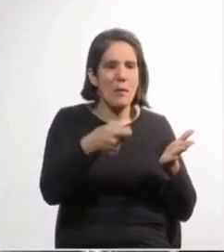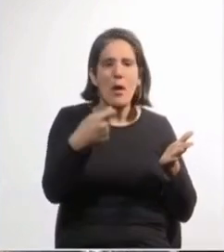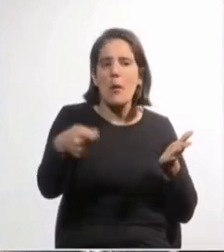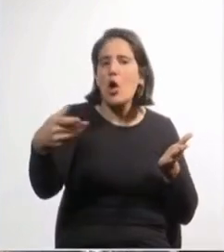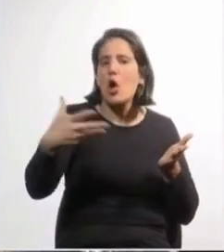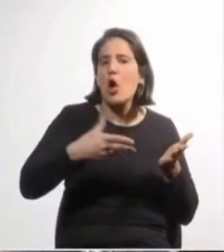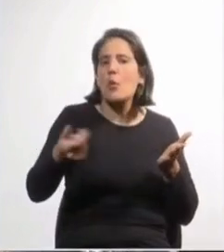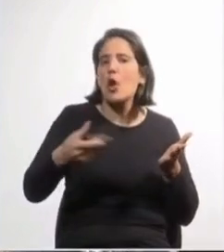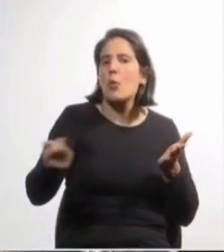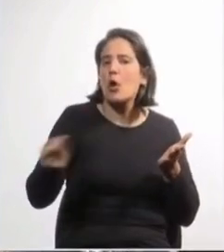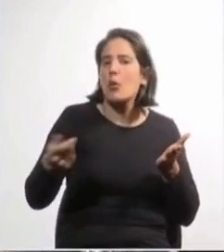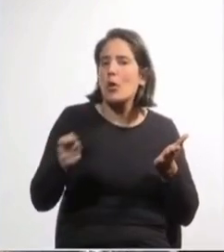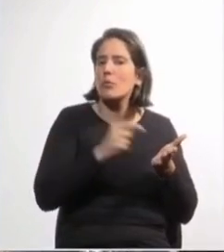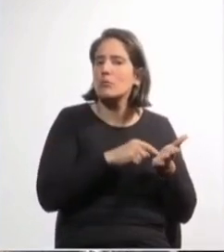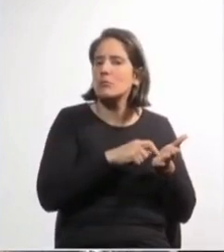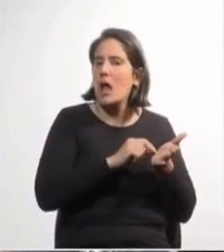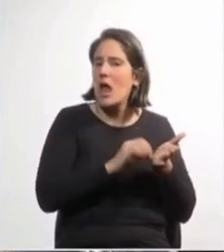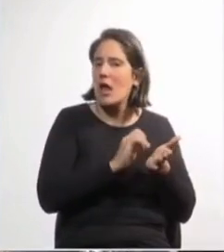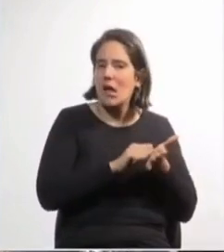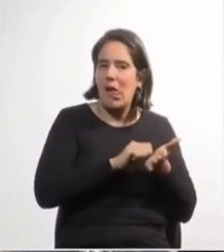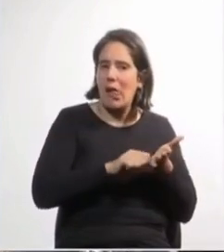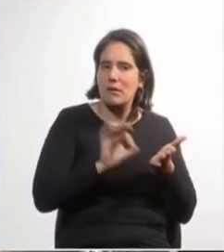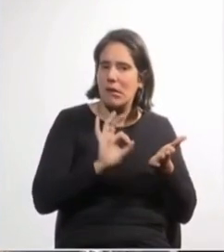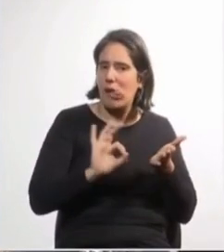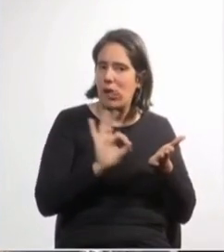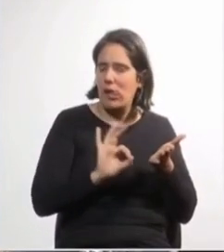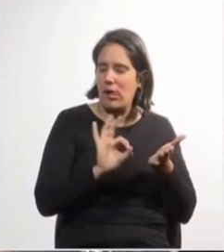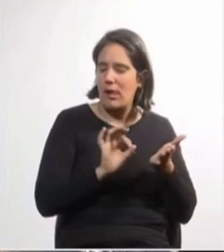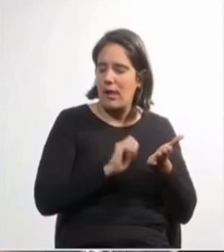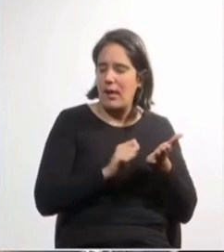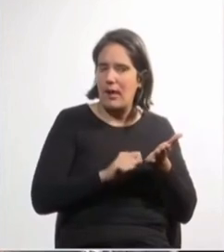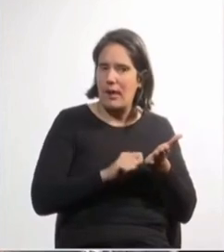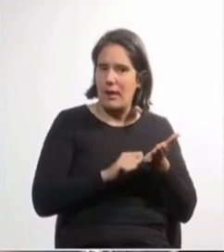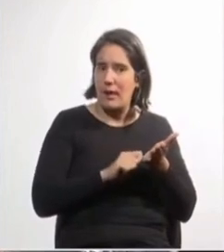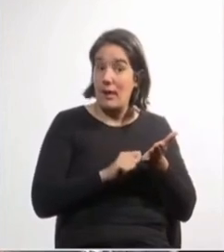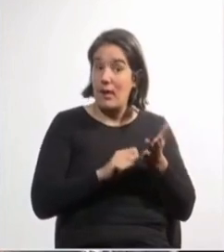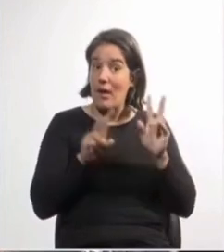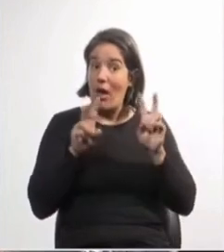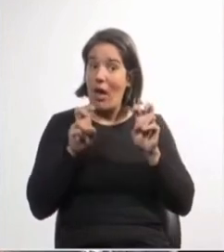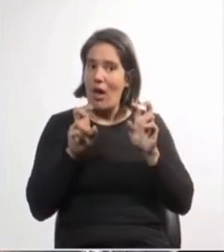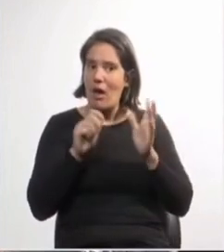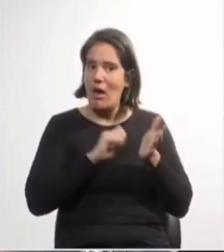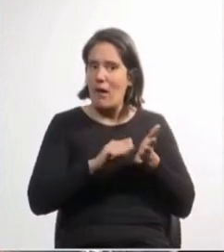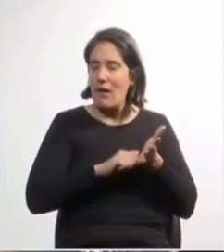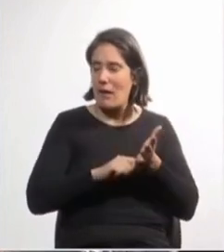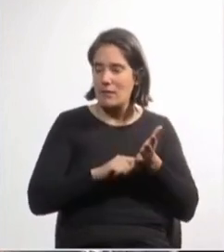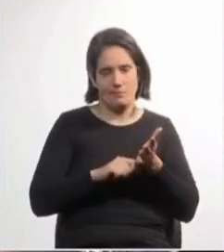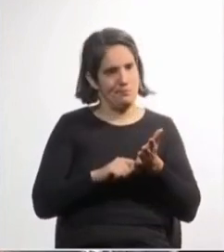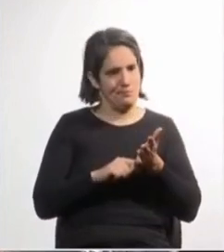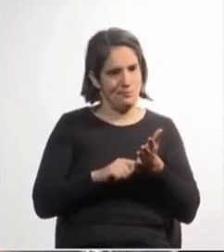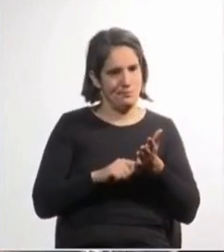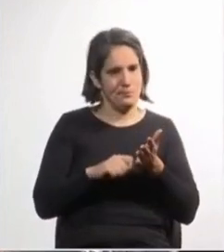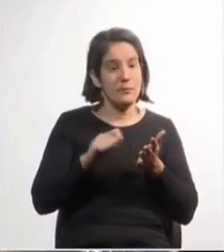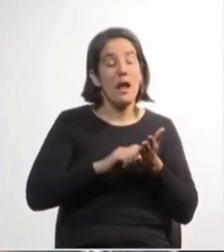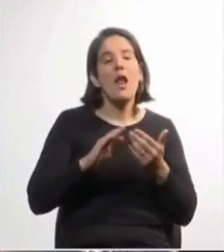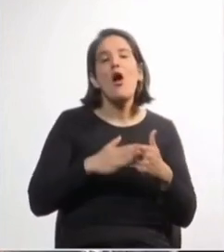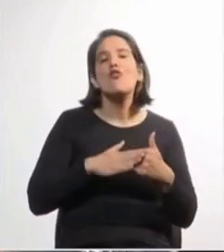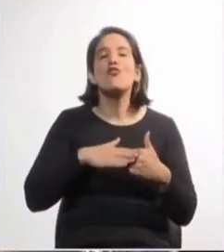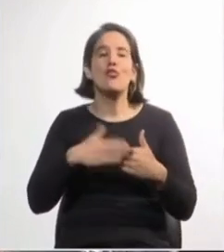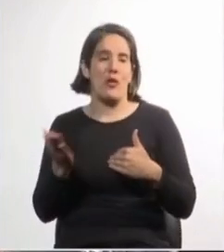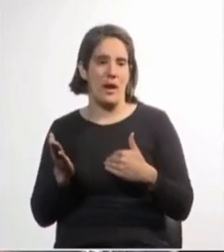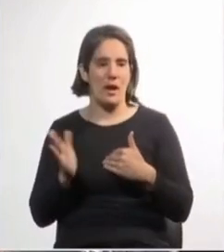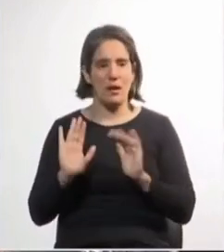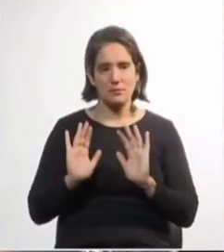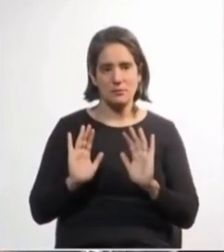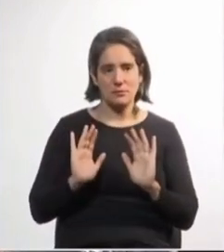muchos gastos que se están considerando, entre comillas, en ese eufemismo de que están fuera del